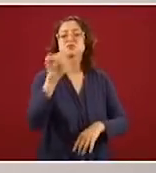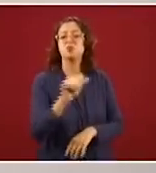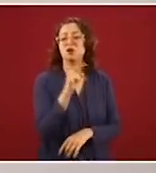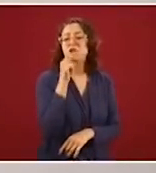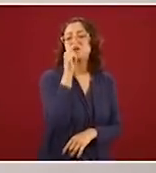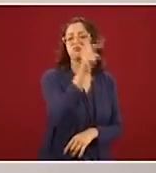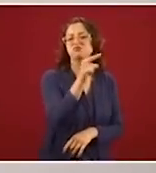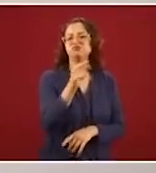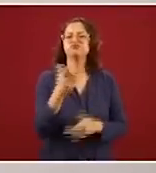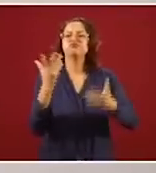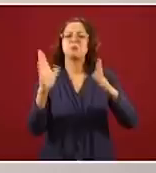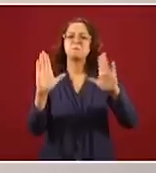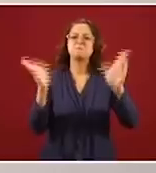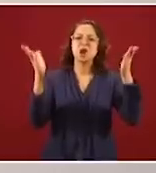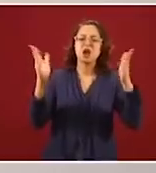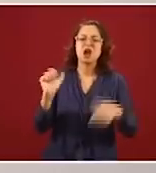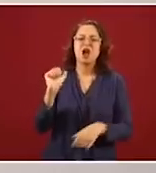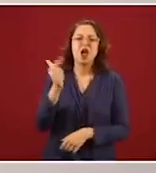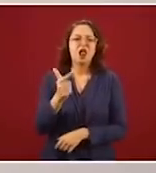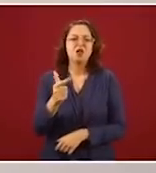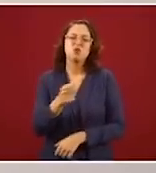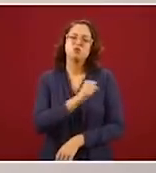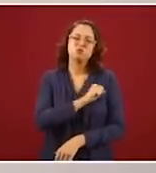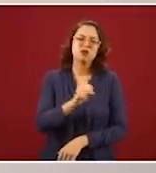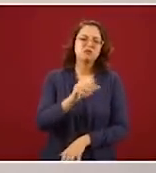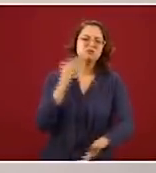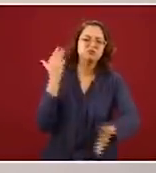de la delincuencia.